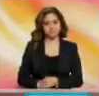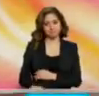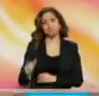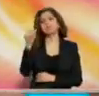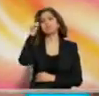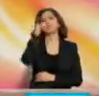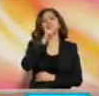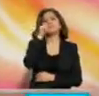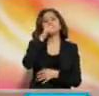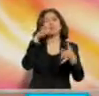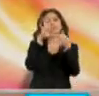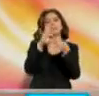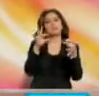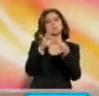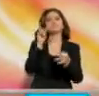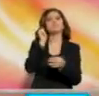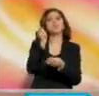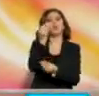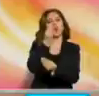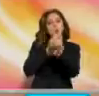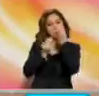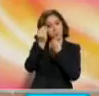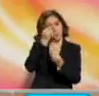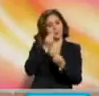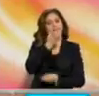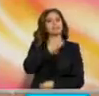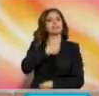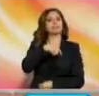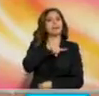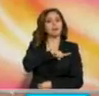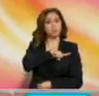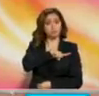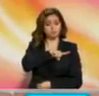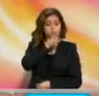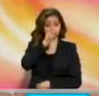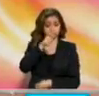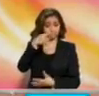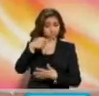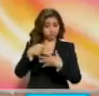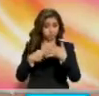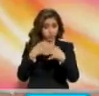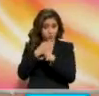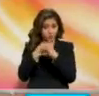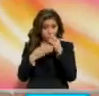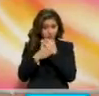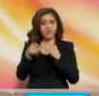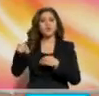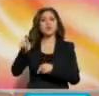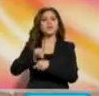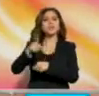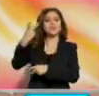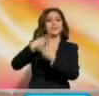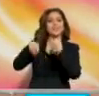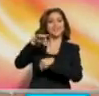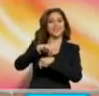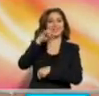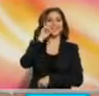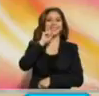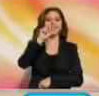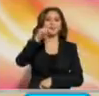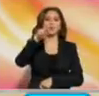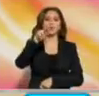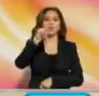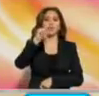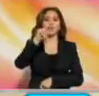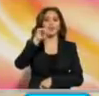Y como siempre, para hablarnos de alimentación sana, nutrición y todos estos beneficios, nos acompaña nuestra nutrióloga Alicia Ramírez. Buenos días.